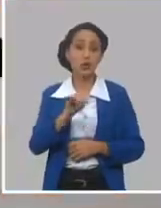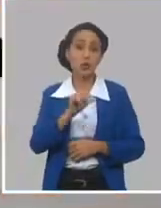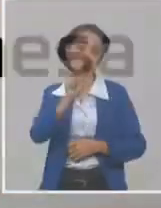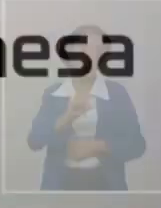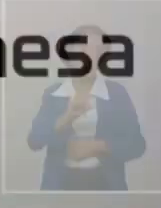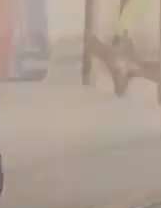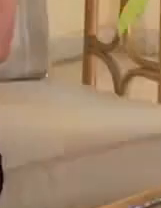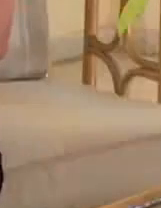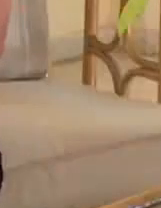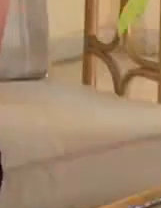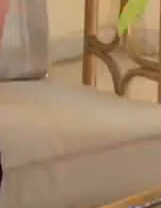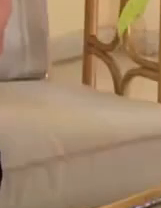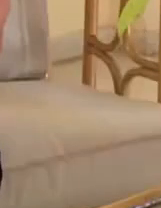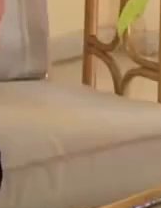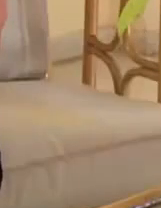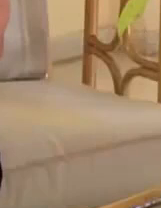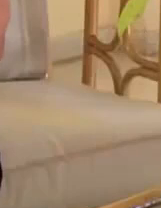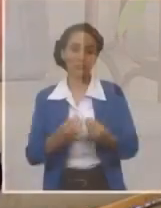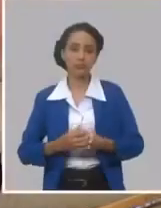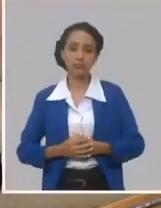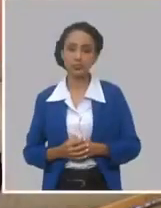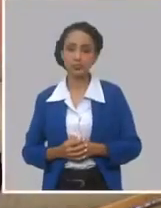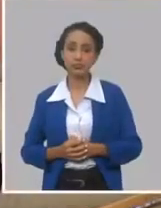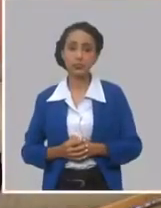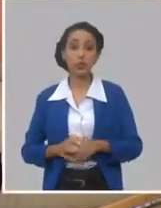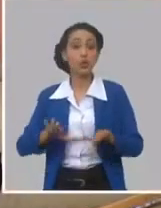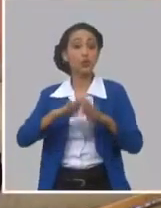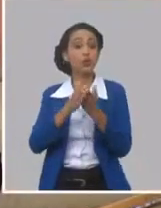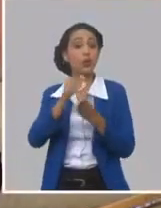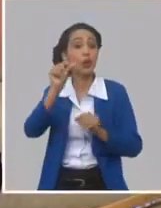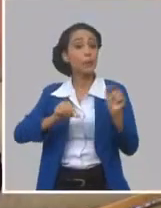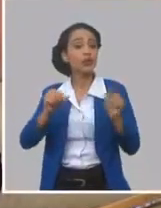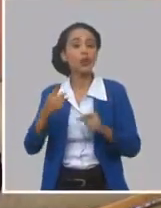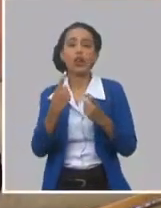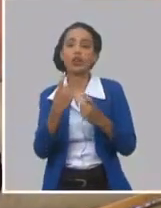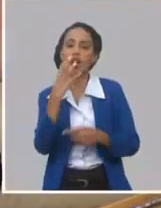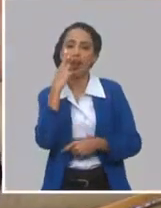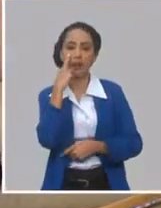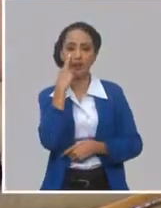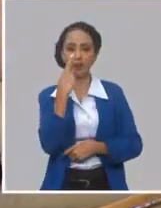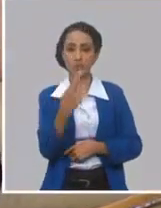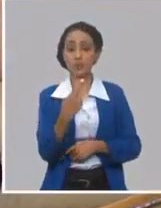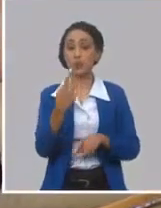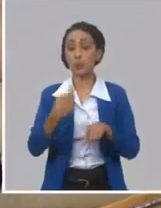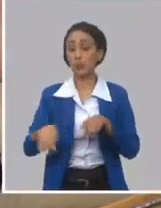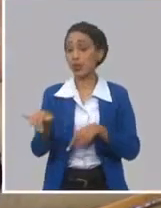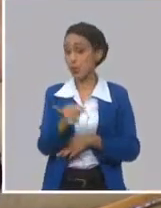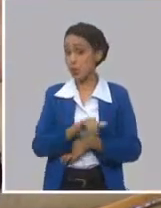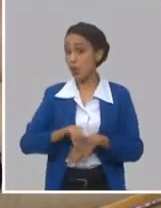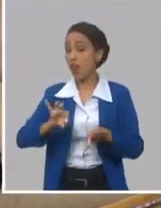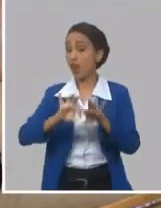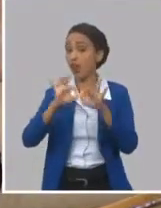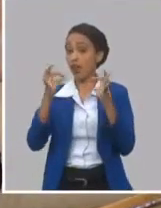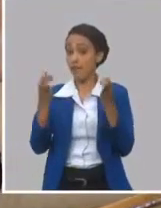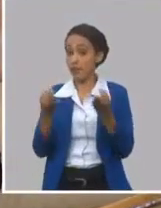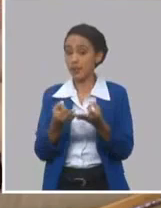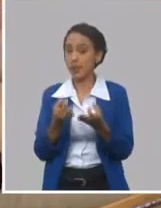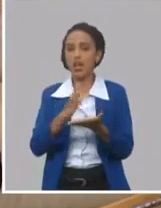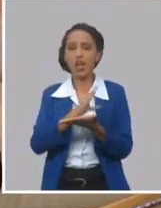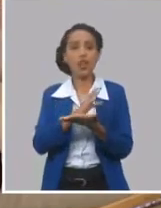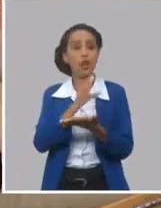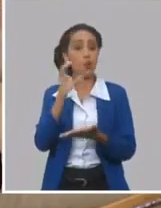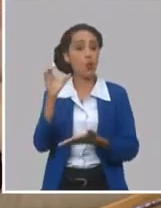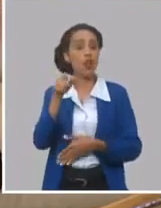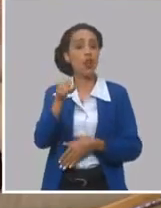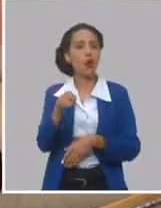otros. Yo creo que todo ser humano necesita reconocimiento, pero también la familia y la